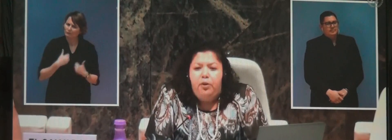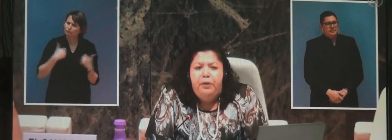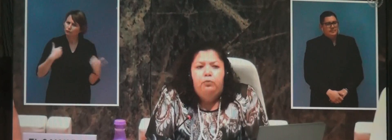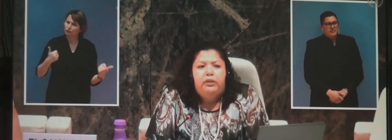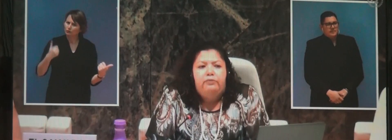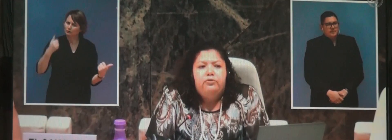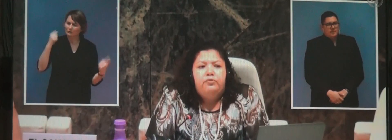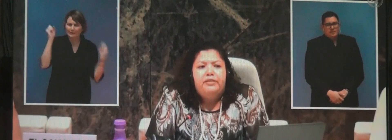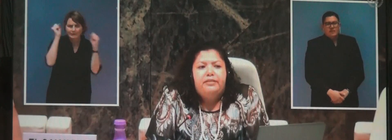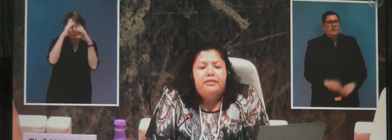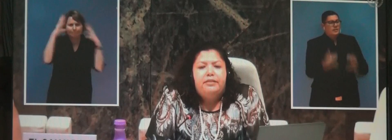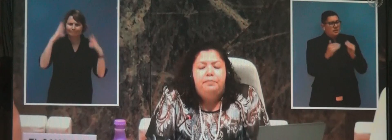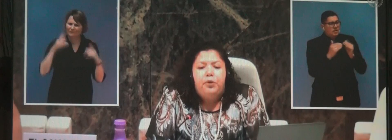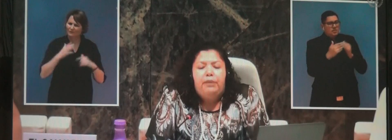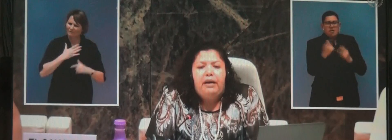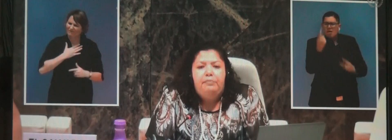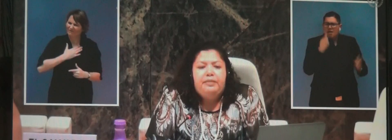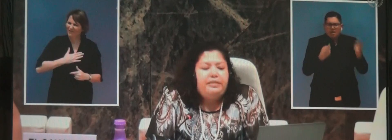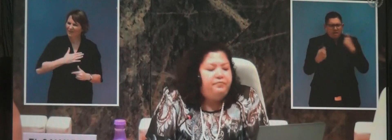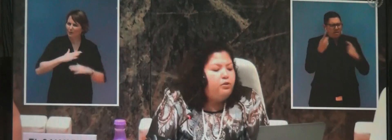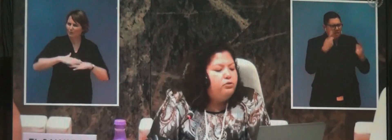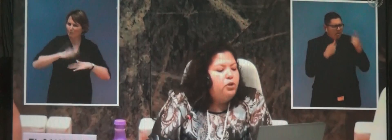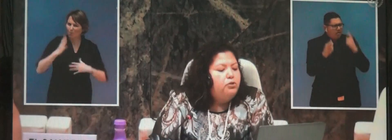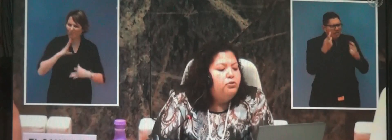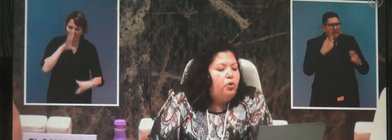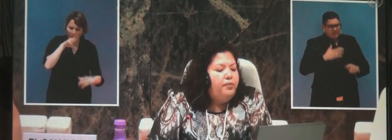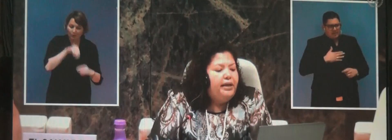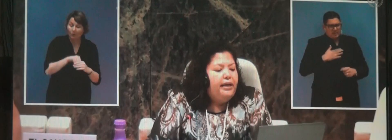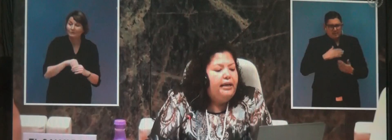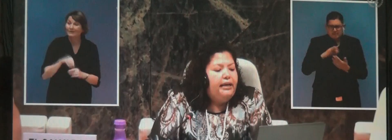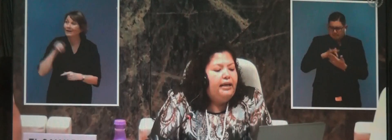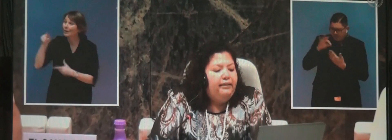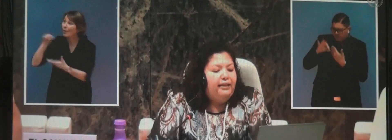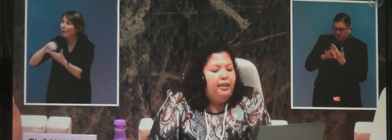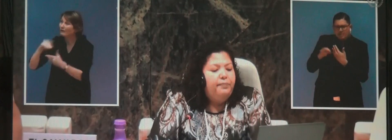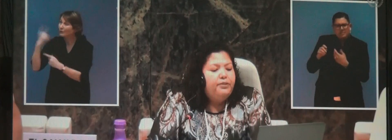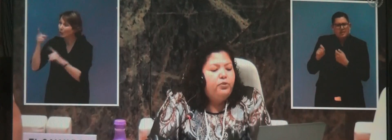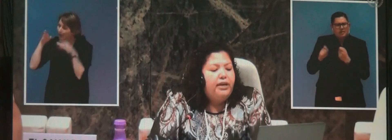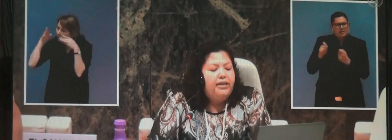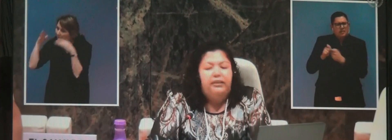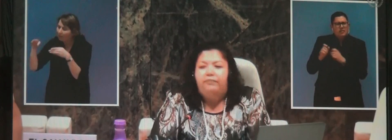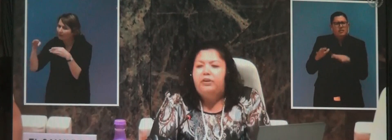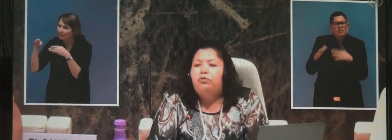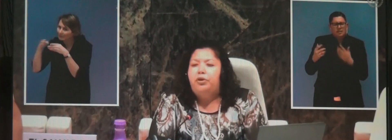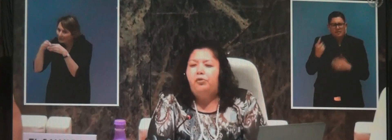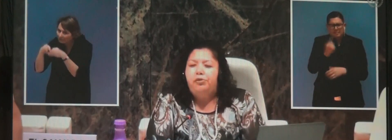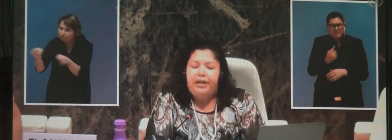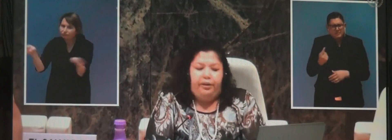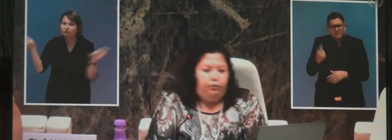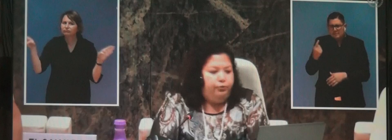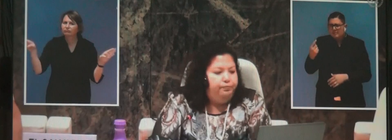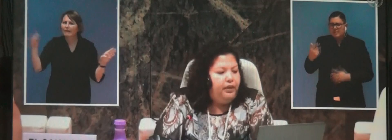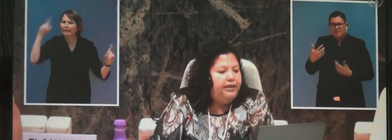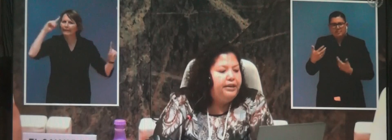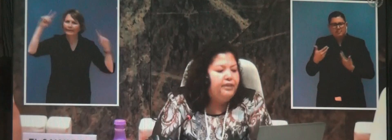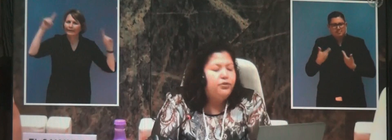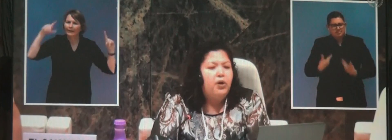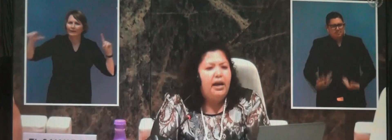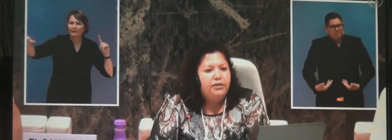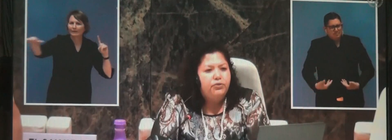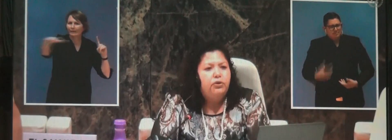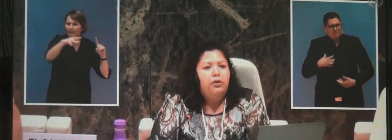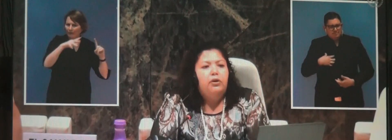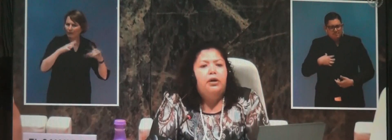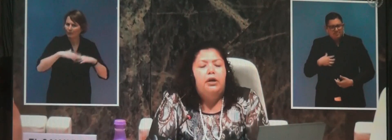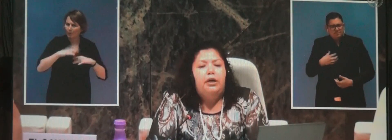También nos preguntaron sobre si existen programas específicos sobre la trata de personas y el tráfico de órganos. En relación